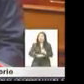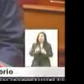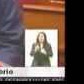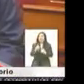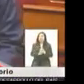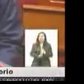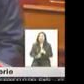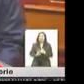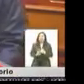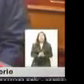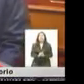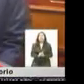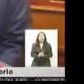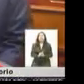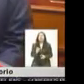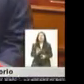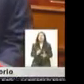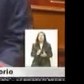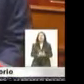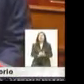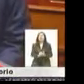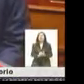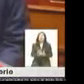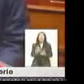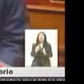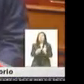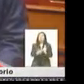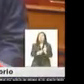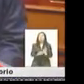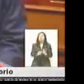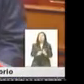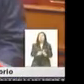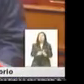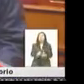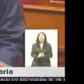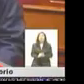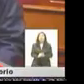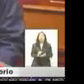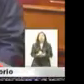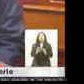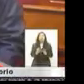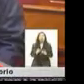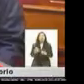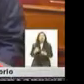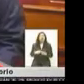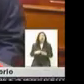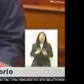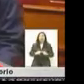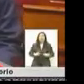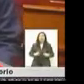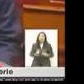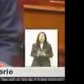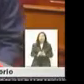para garantizar la seguridad de las personas y cuya revelación originaría riesgo para la integridad